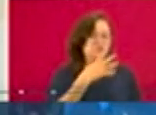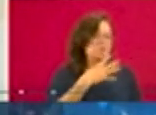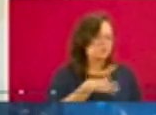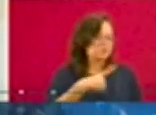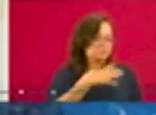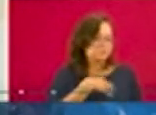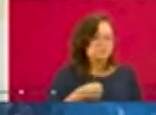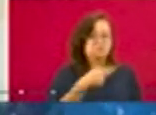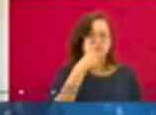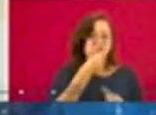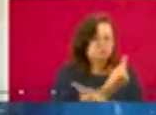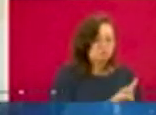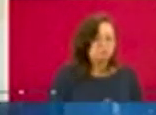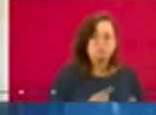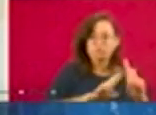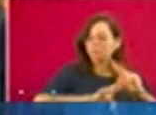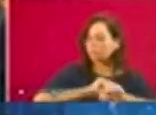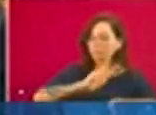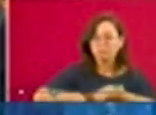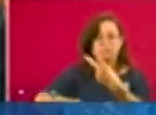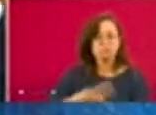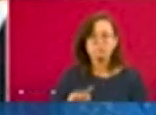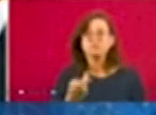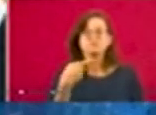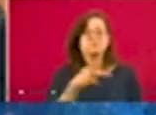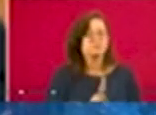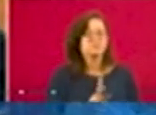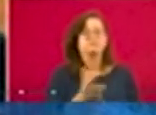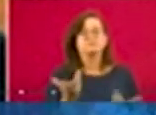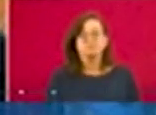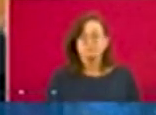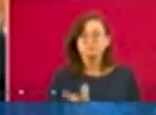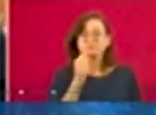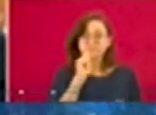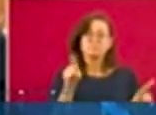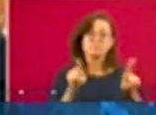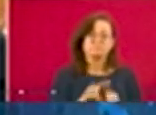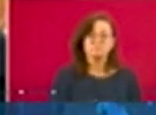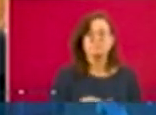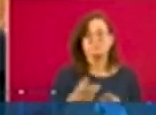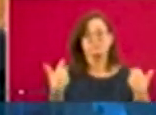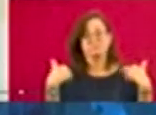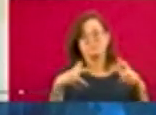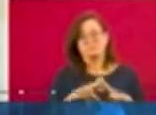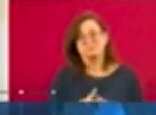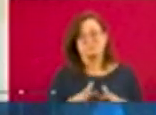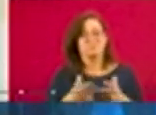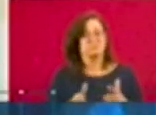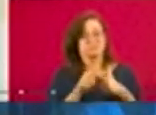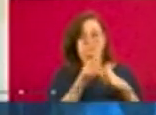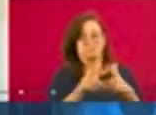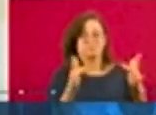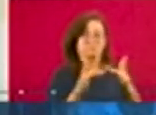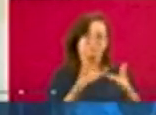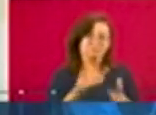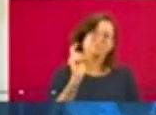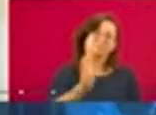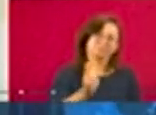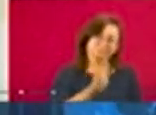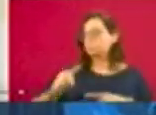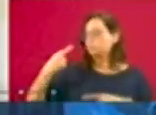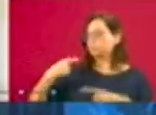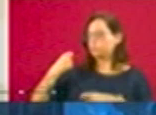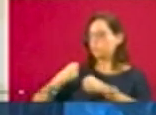que sí estamos recibiendo de maestras y maestros de todo el país es un gran compromiso por